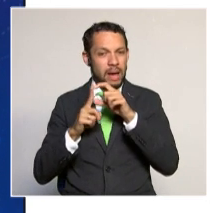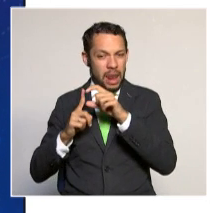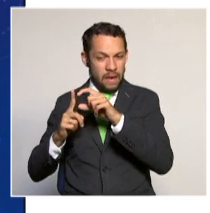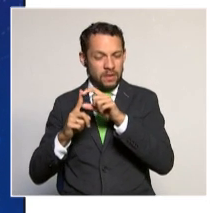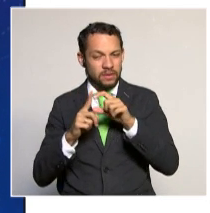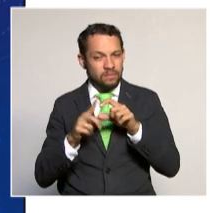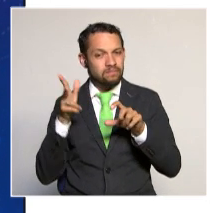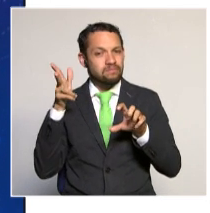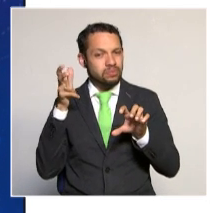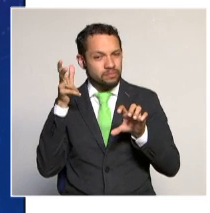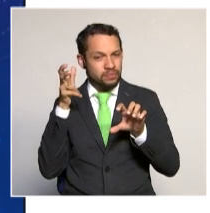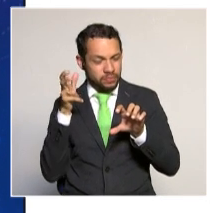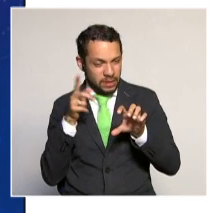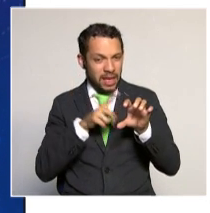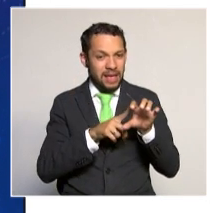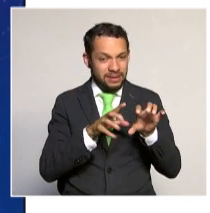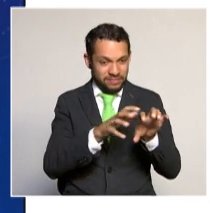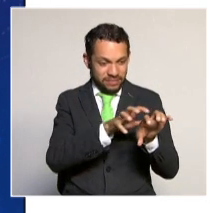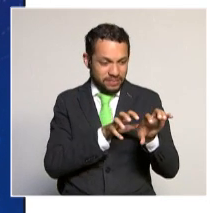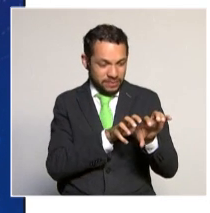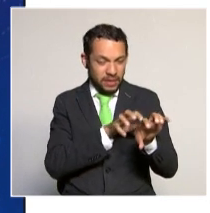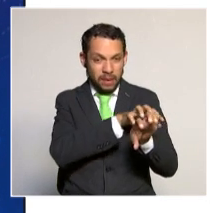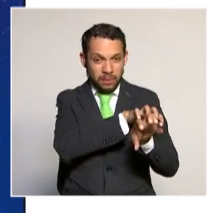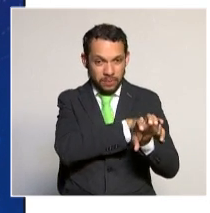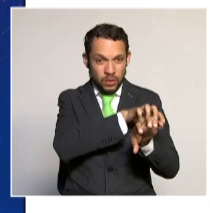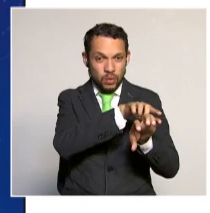estamos mencionando. Entonces, esa es una